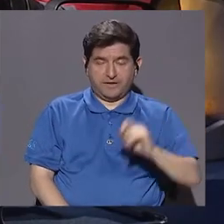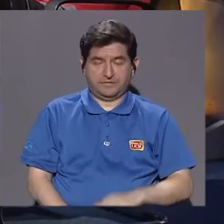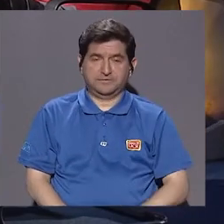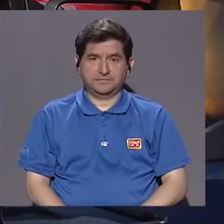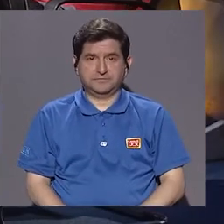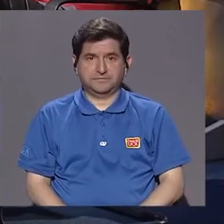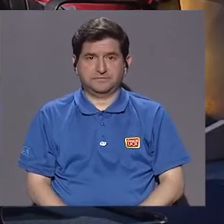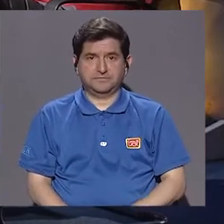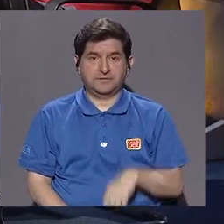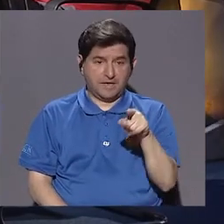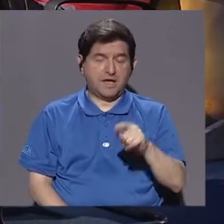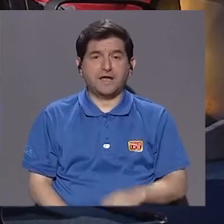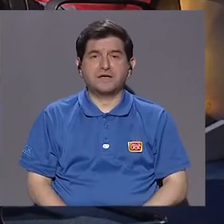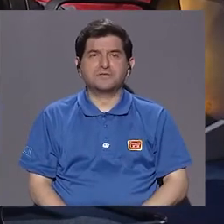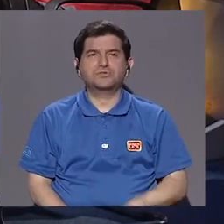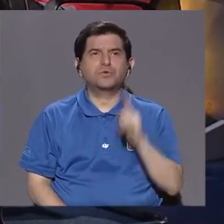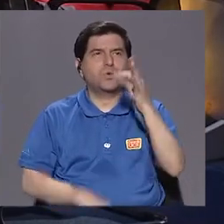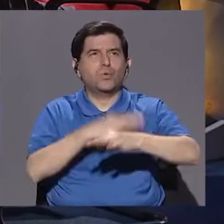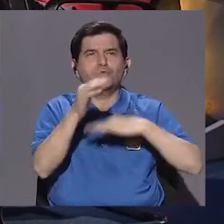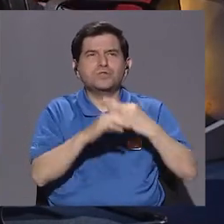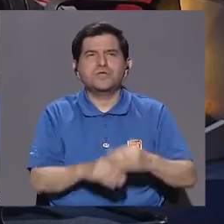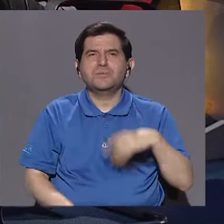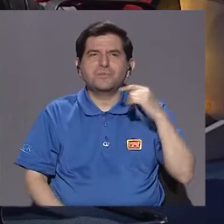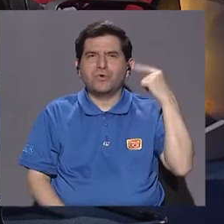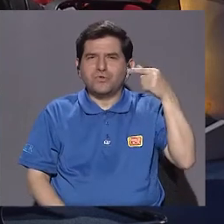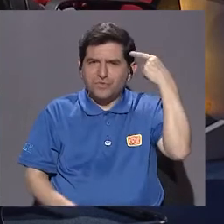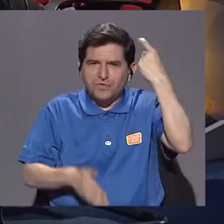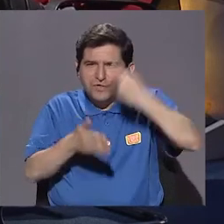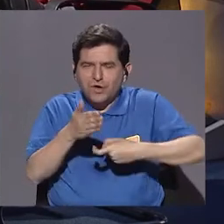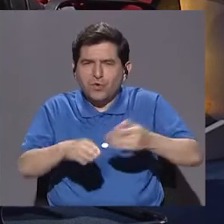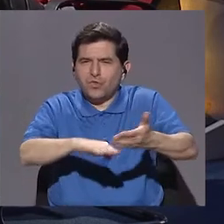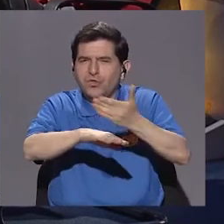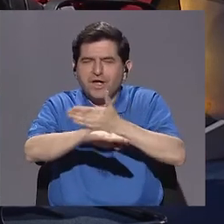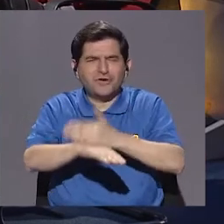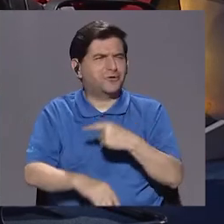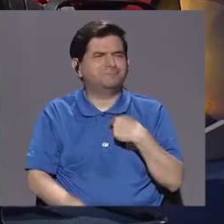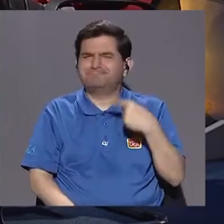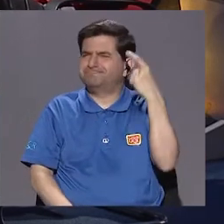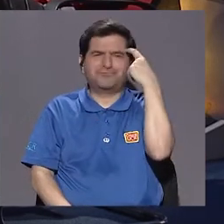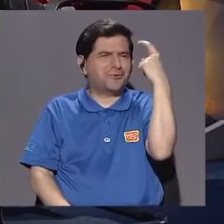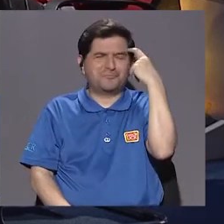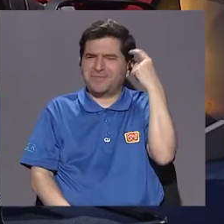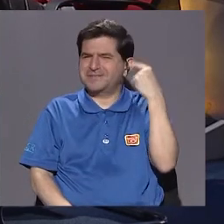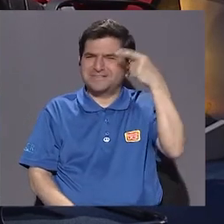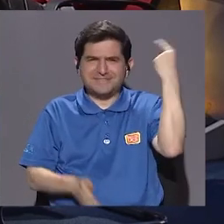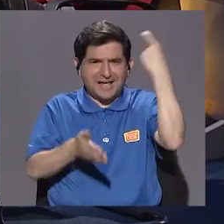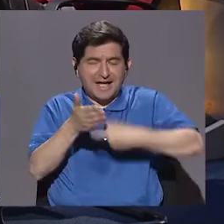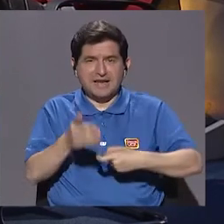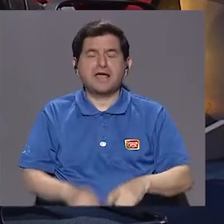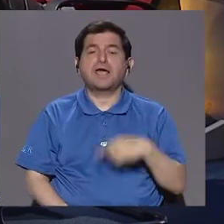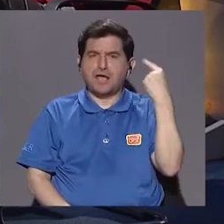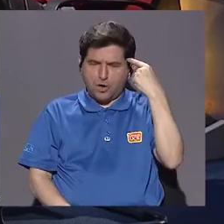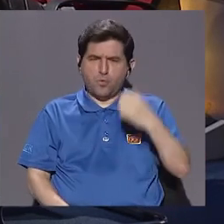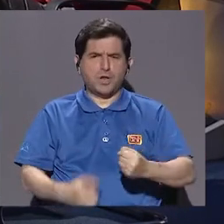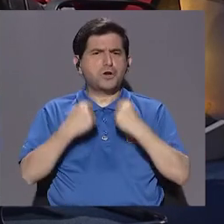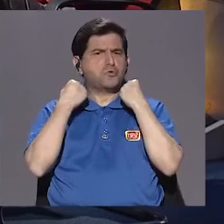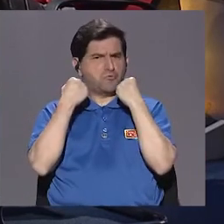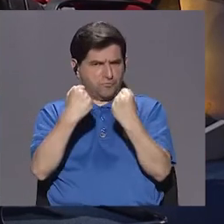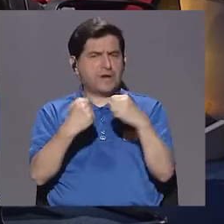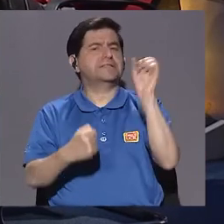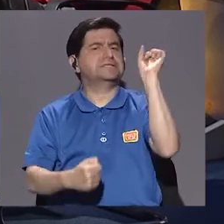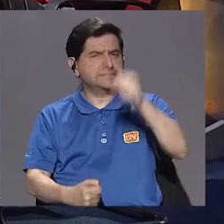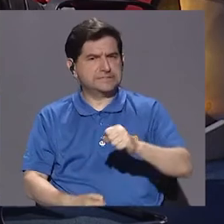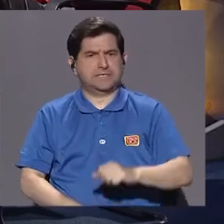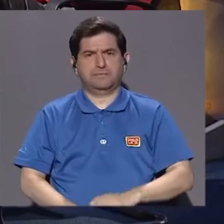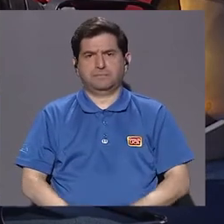es una visión progresista digamos ni siquiera uno podría pensar que era una dictador un gobierno fuerte un gobierno